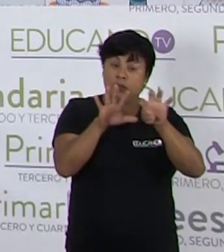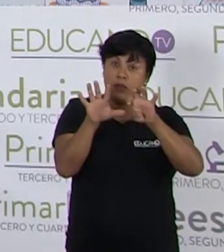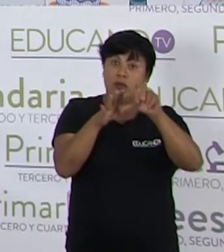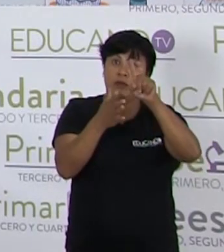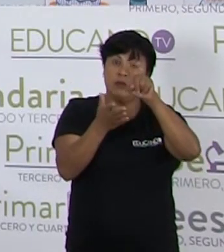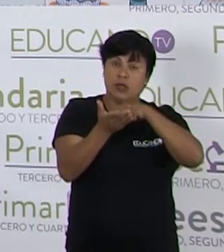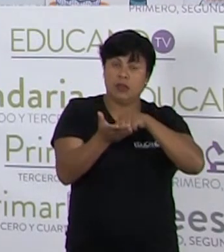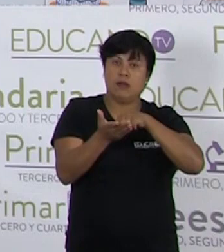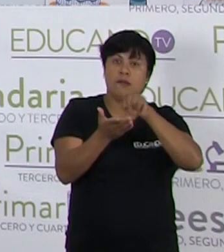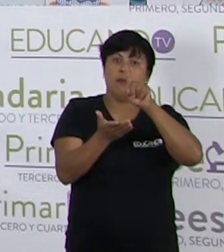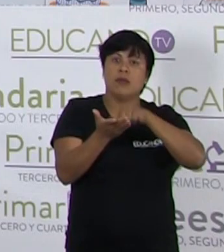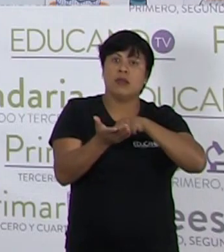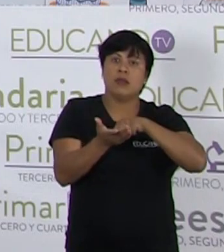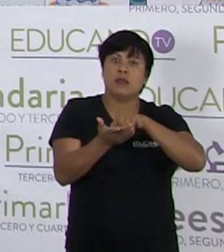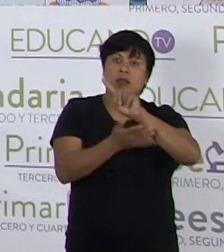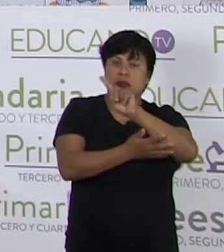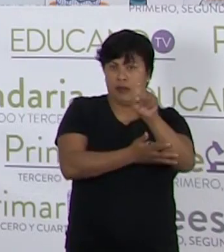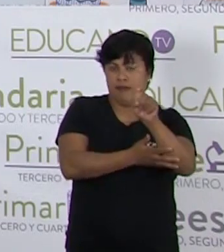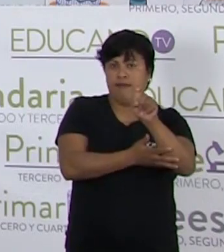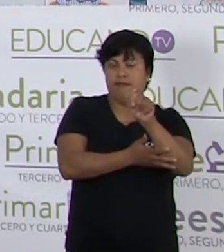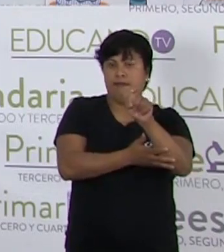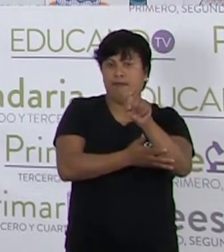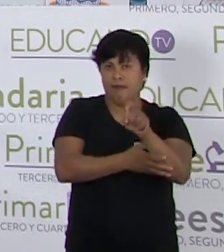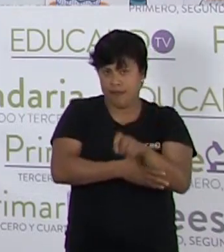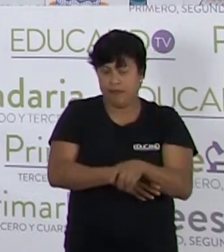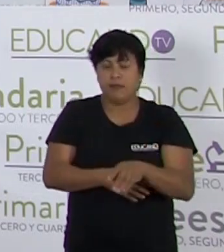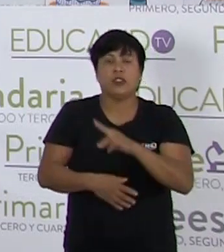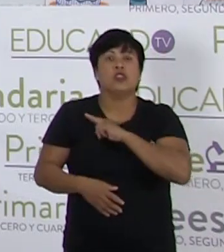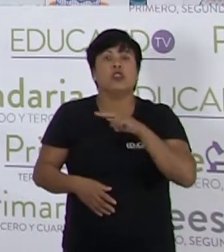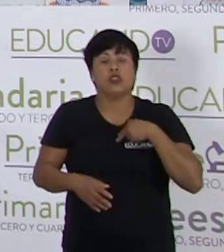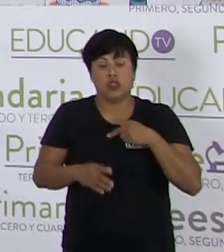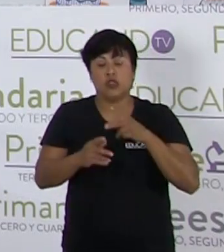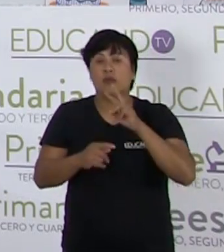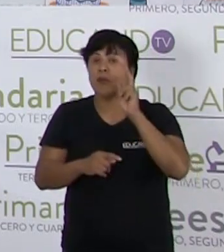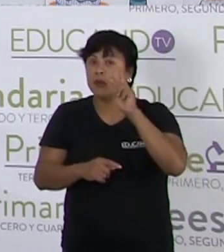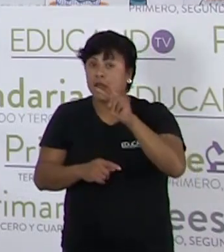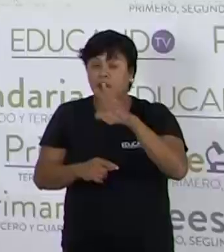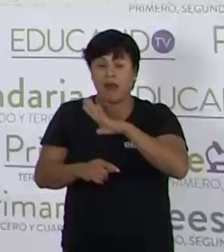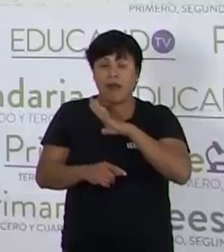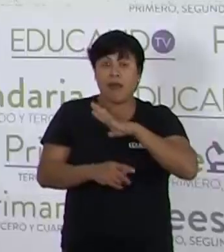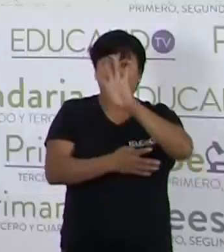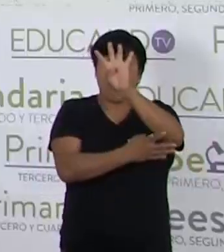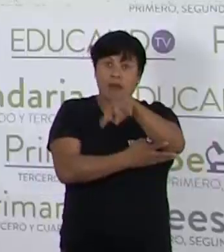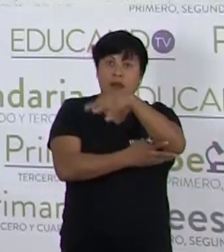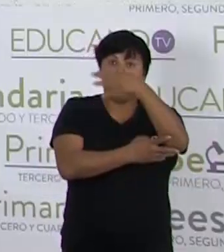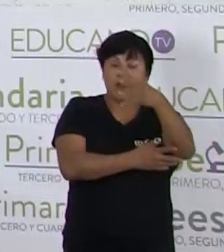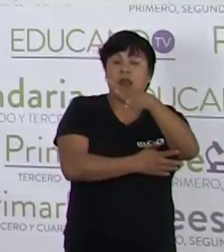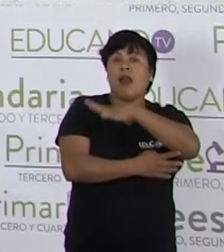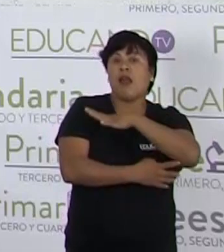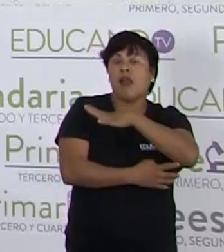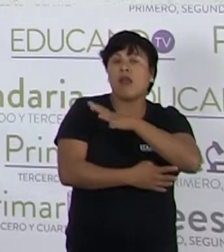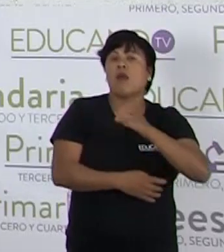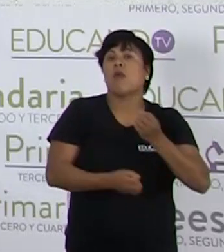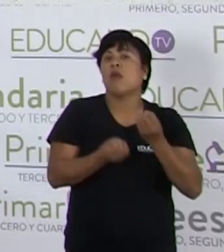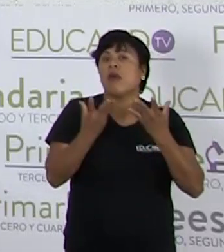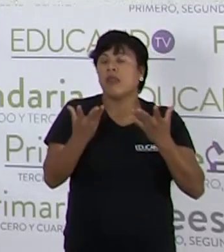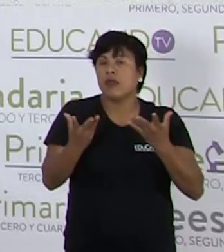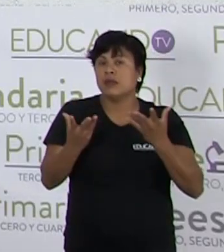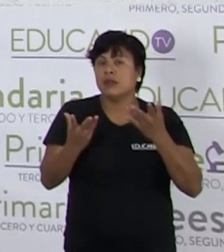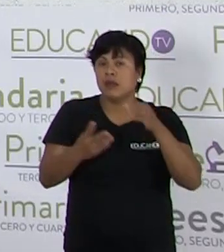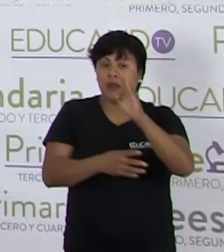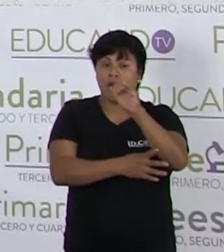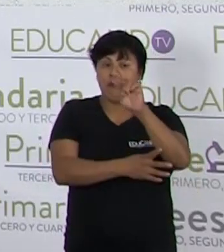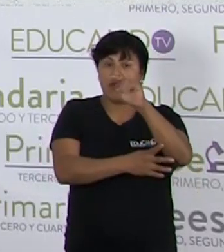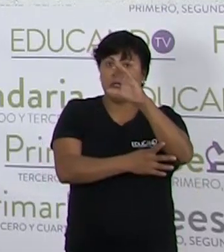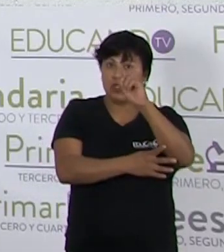900, 1,000 y 1,100. Vamos entonces a llenar la tabla. En total yo tengo en la